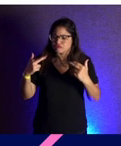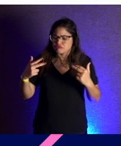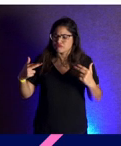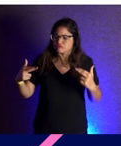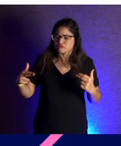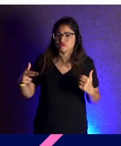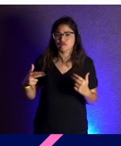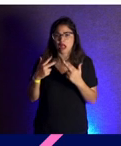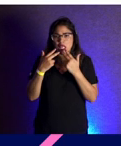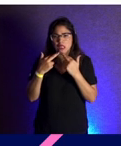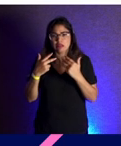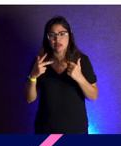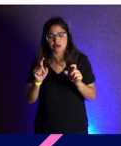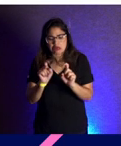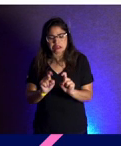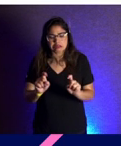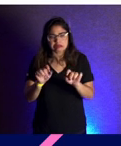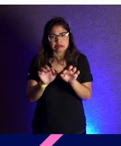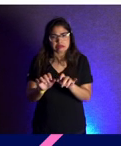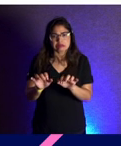software libre.